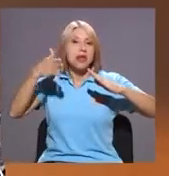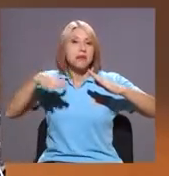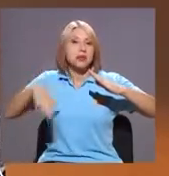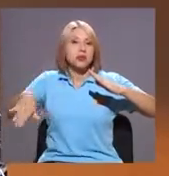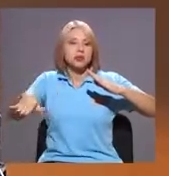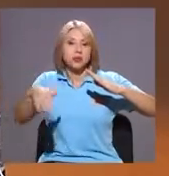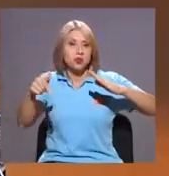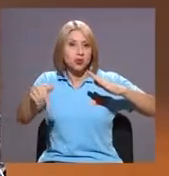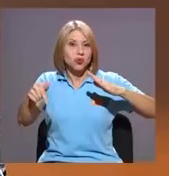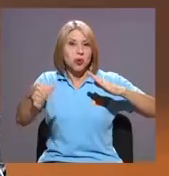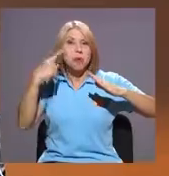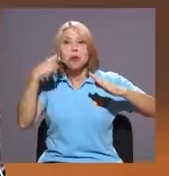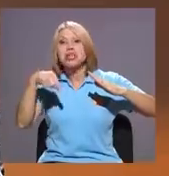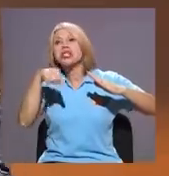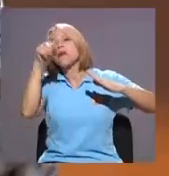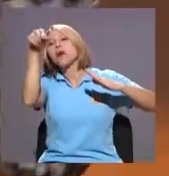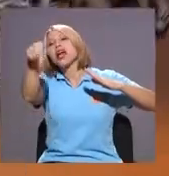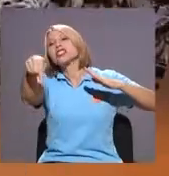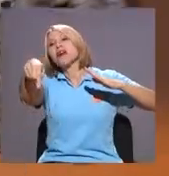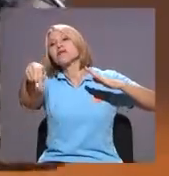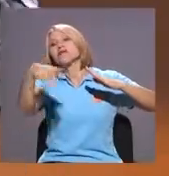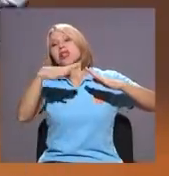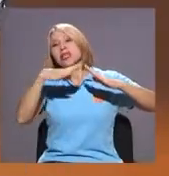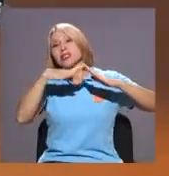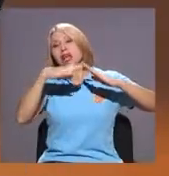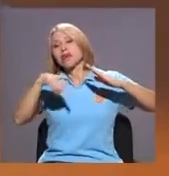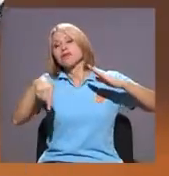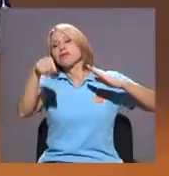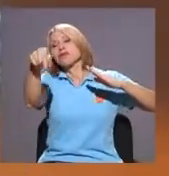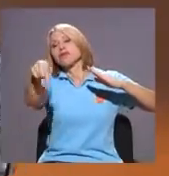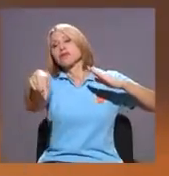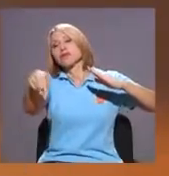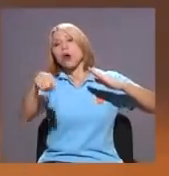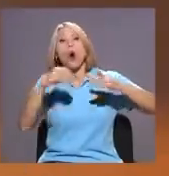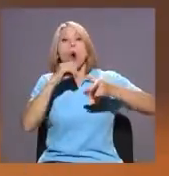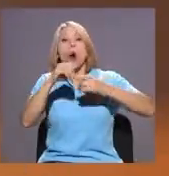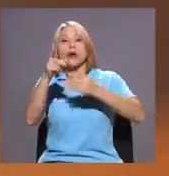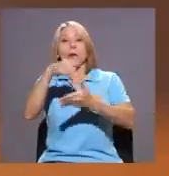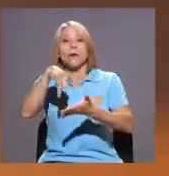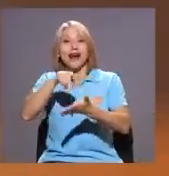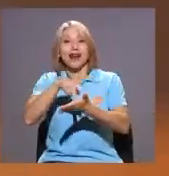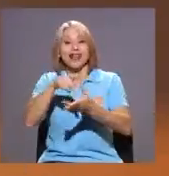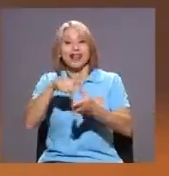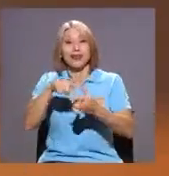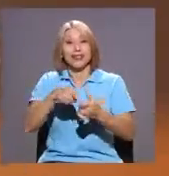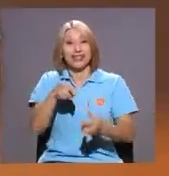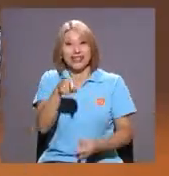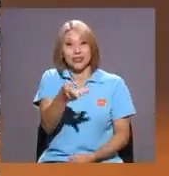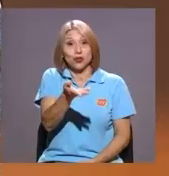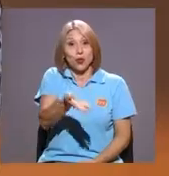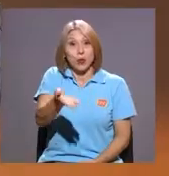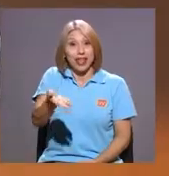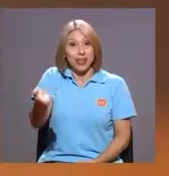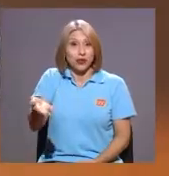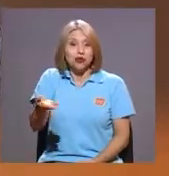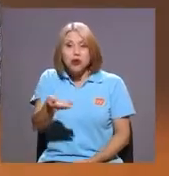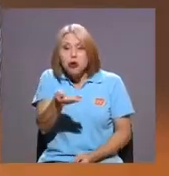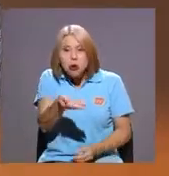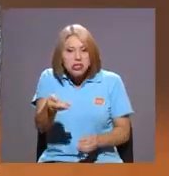cerca porque están por allá en el patio, están allá en un parque. Entonces esos objetos, en una época